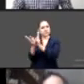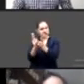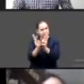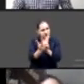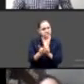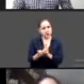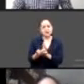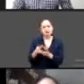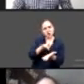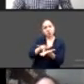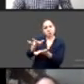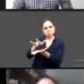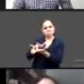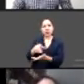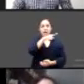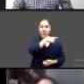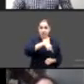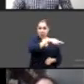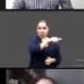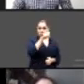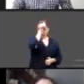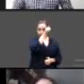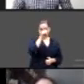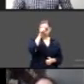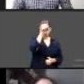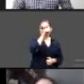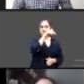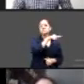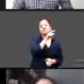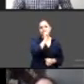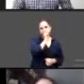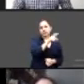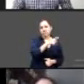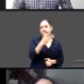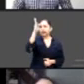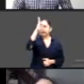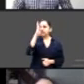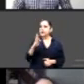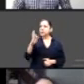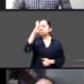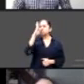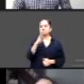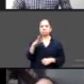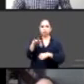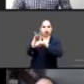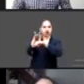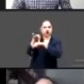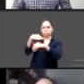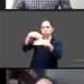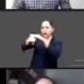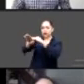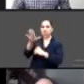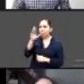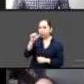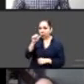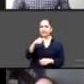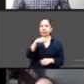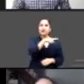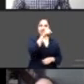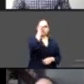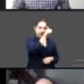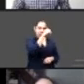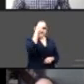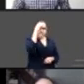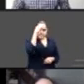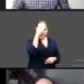como líderes sociales ante la falta de misas presenciales, han actuado en una manera social. Eso es algo muy interesante que ha